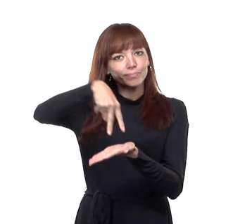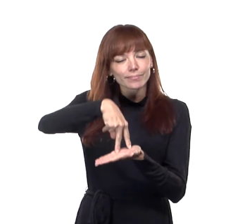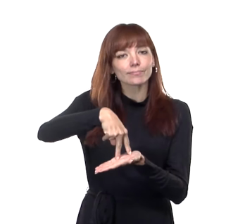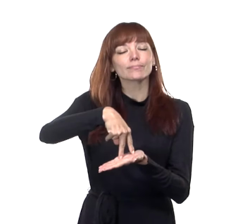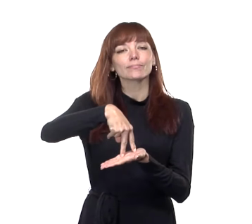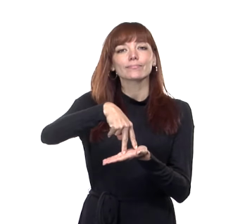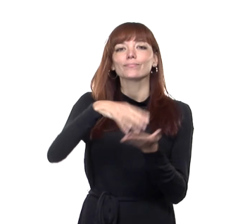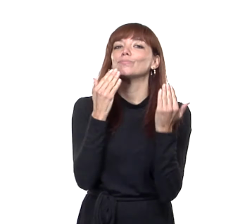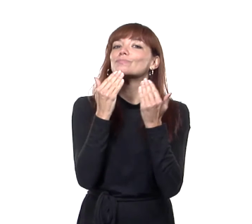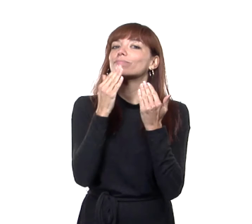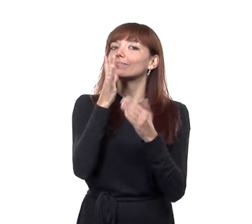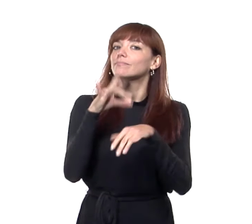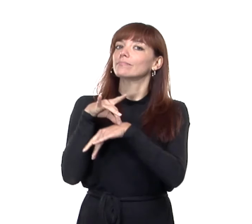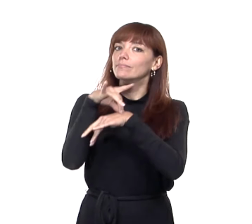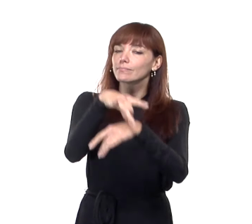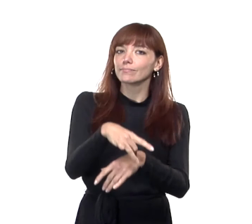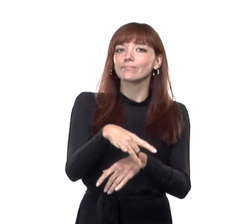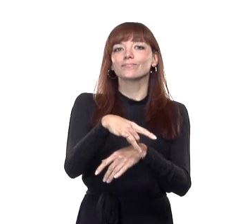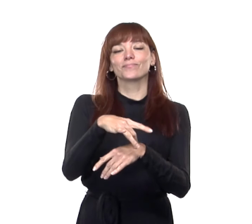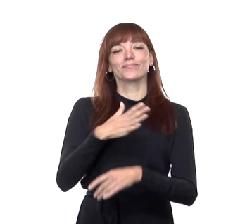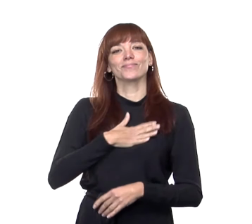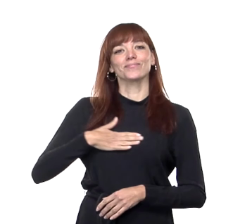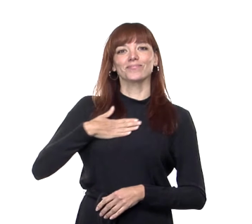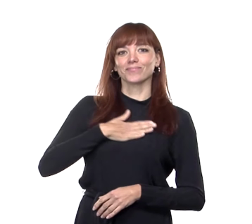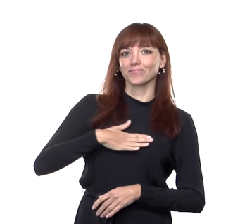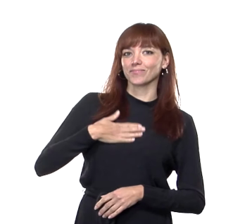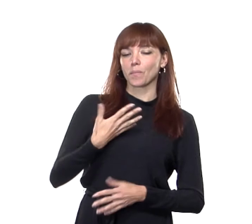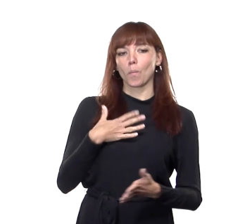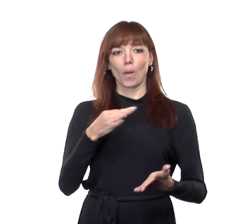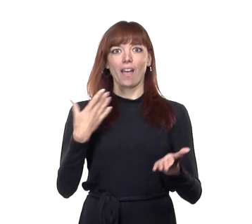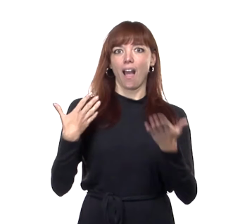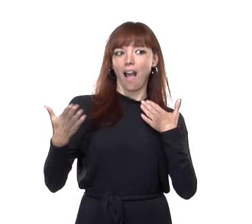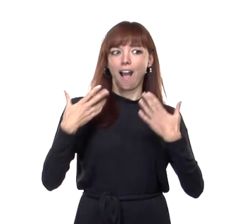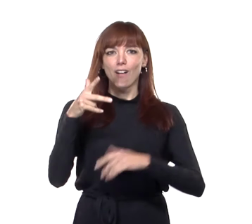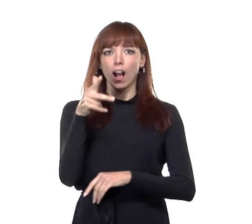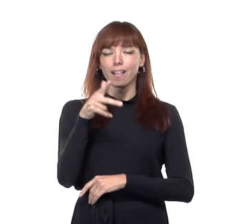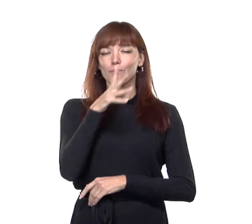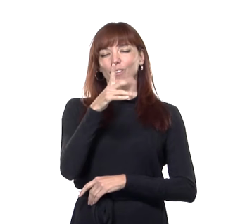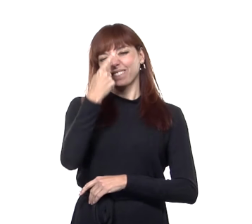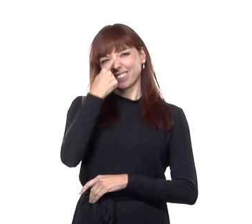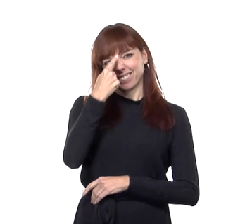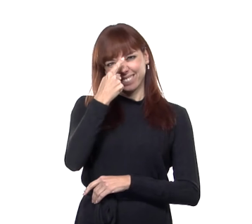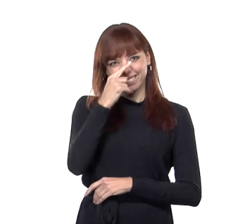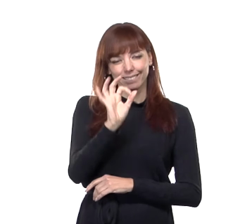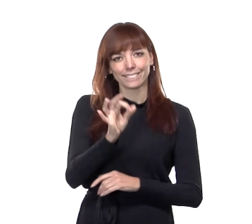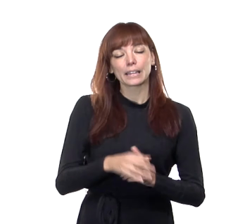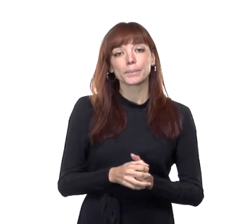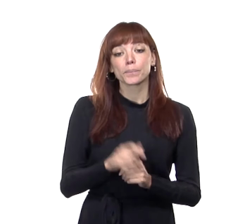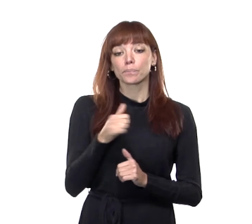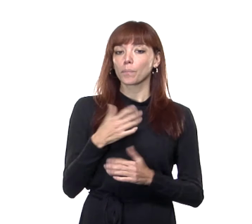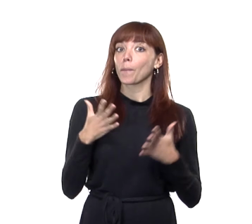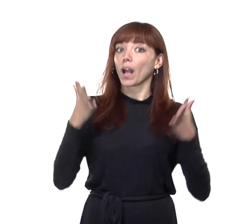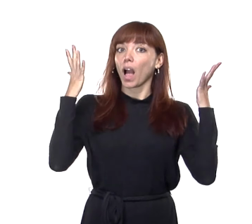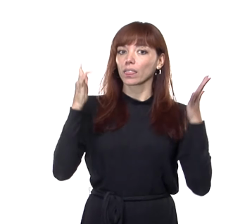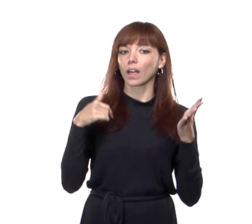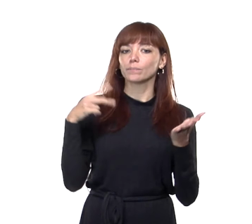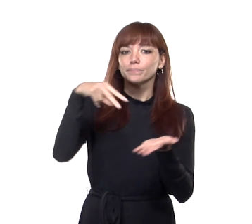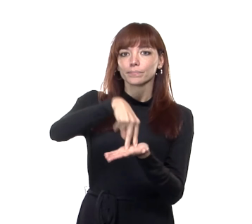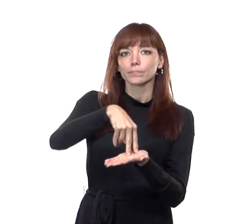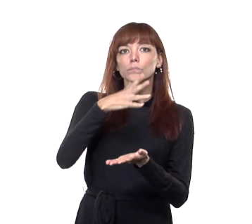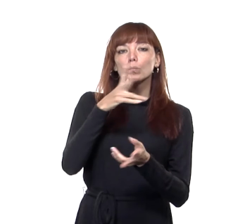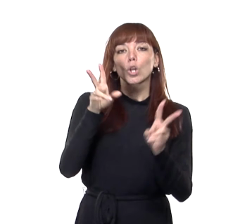muchísimas gracias por invitarme además es una gozada poder hablar en castellano que le echo mucho de menos y bueno me encanta estar aquí porque la